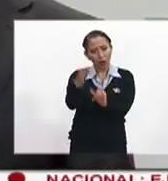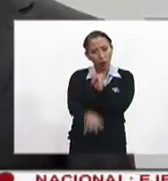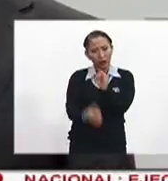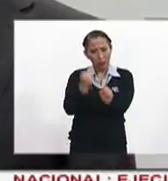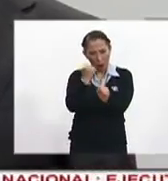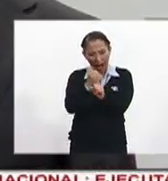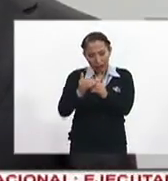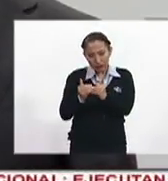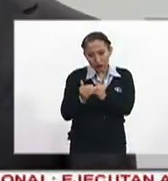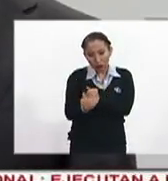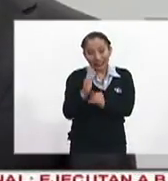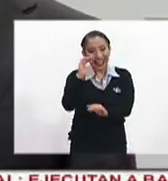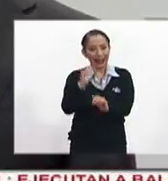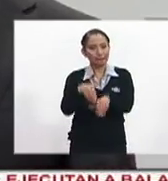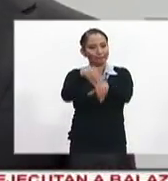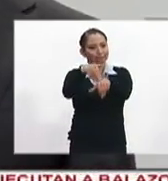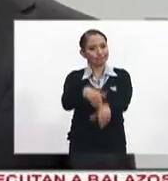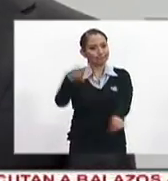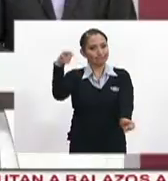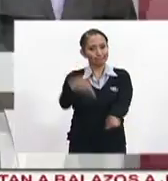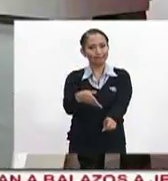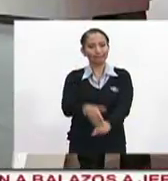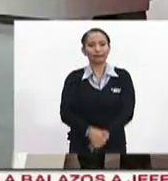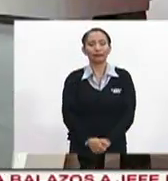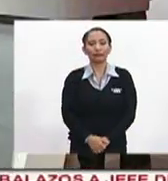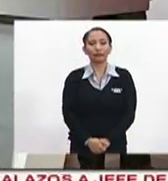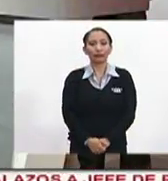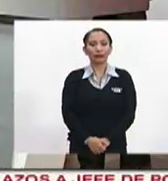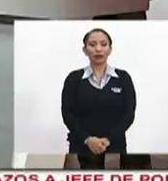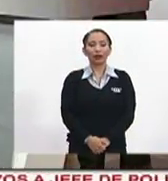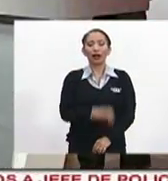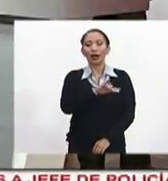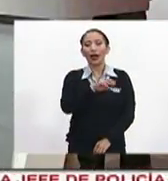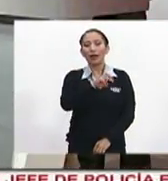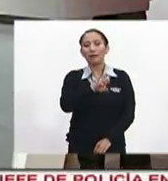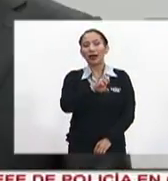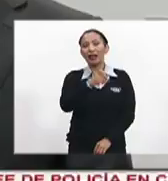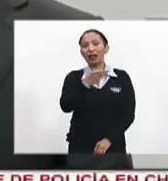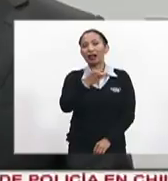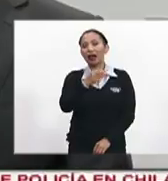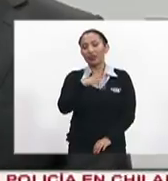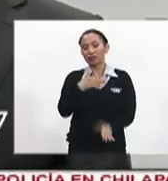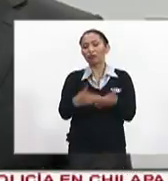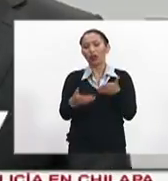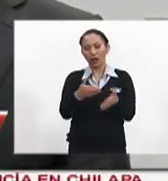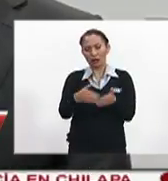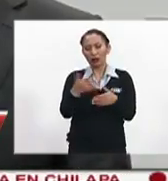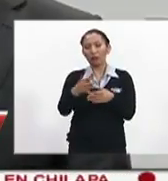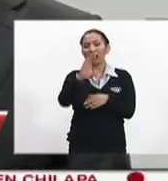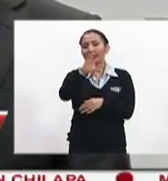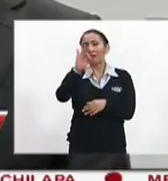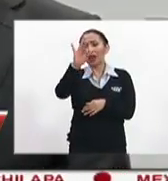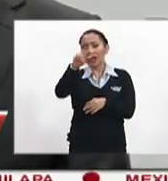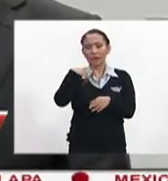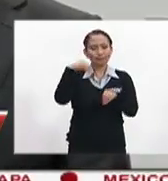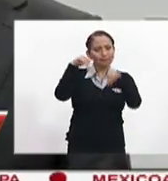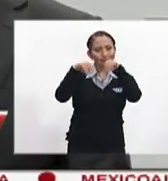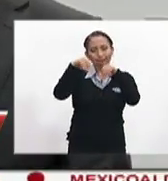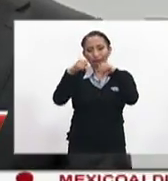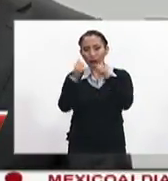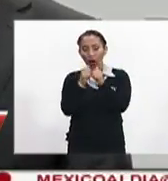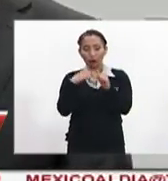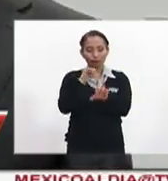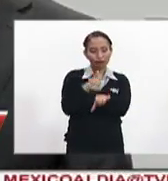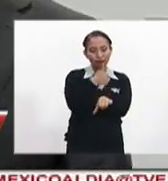final de este año de haber cumplido ese objetivo. Jaime Hernández anunció la modernización de la Comisión Federal de Electricidad a través